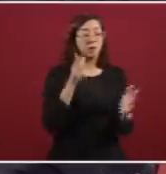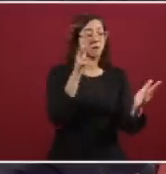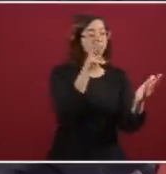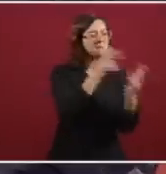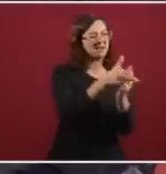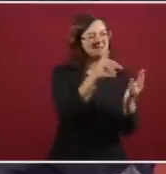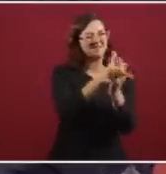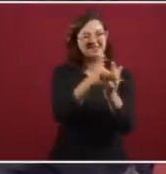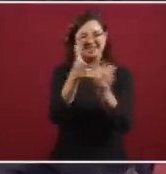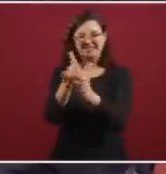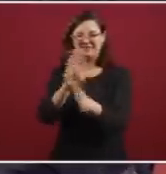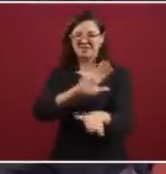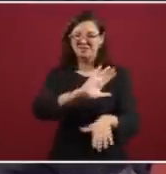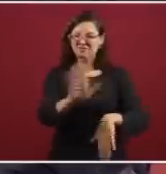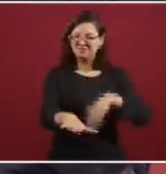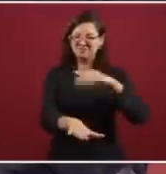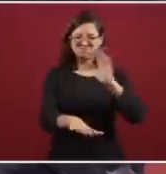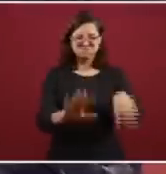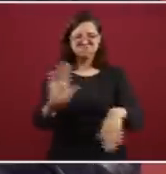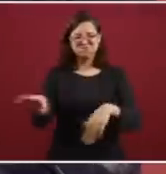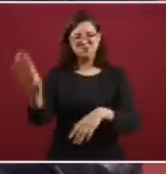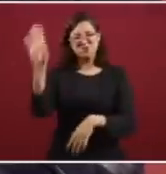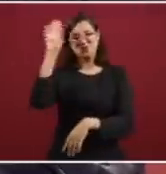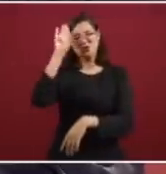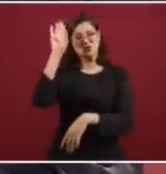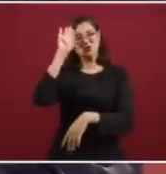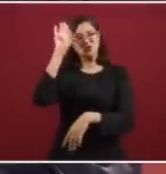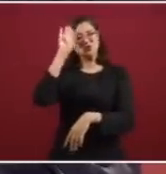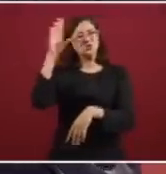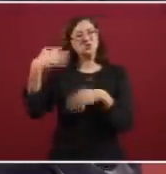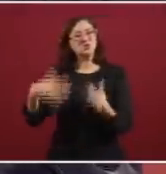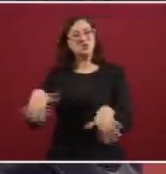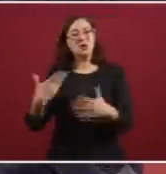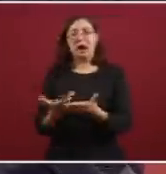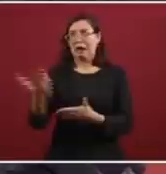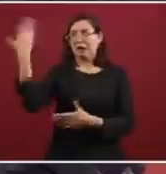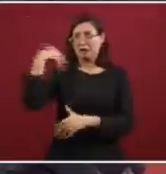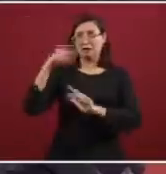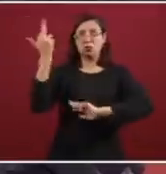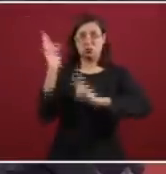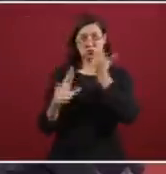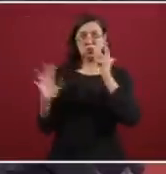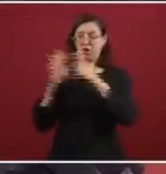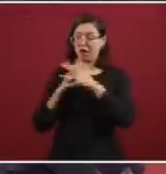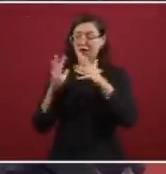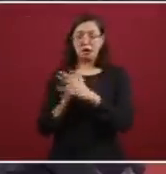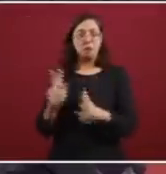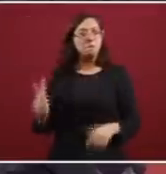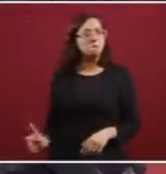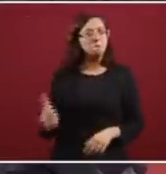que se hayan registrado desde la Revolución Mexicana,